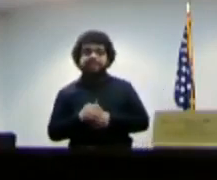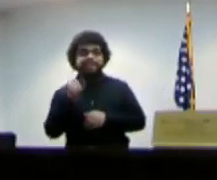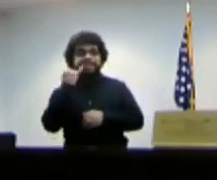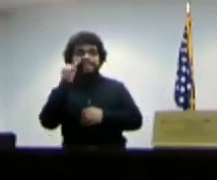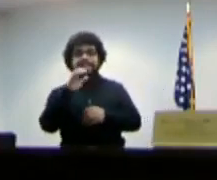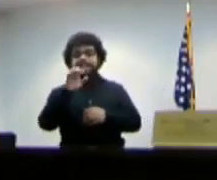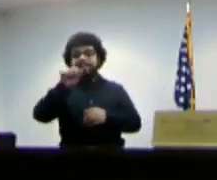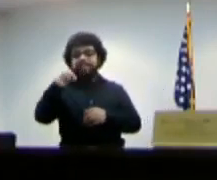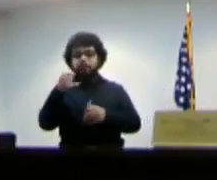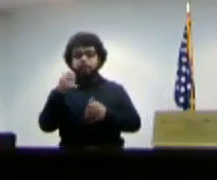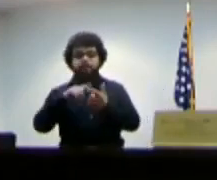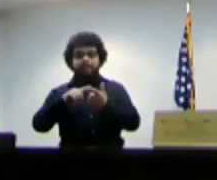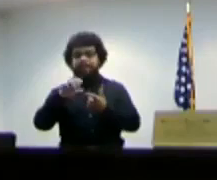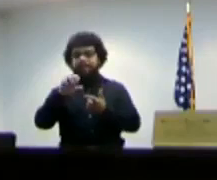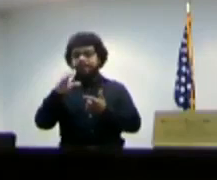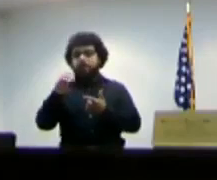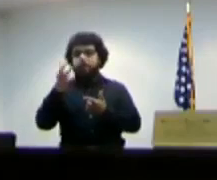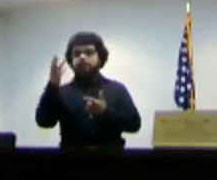Ok.